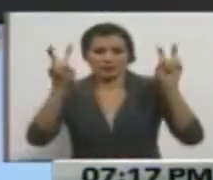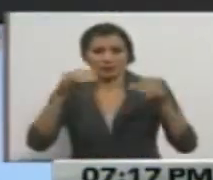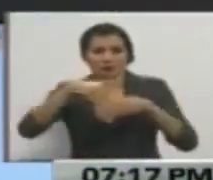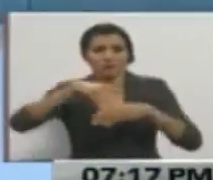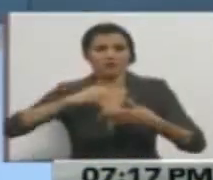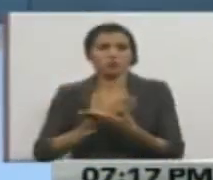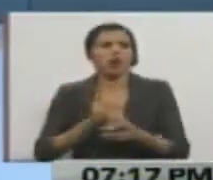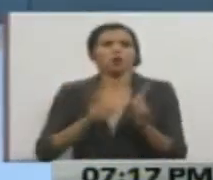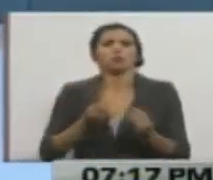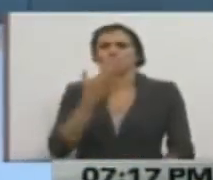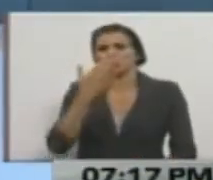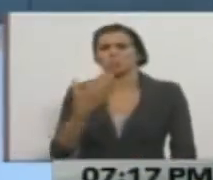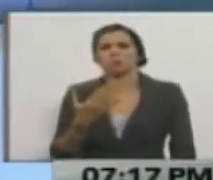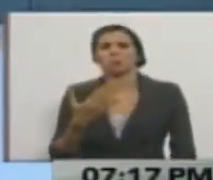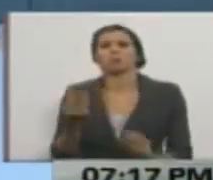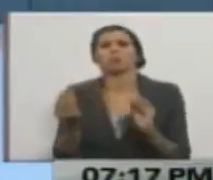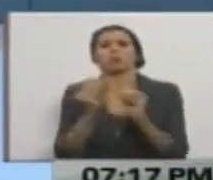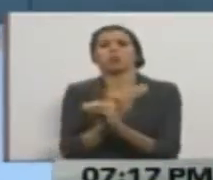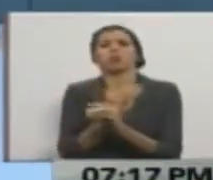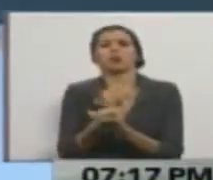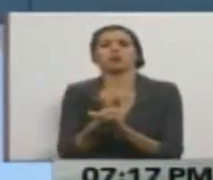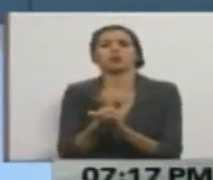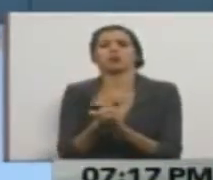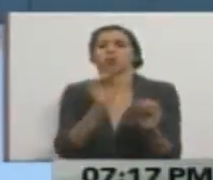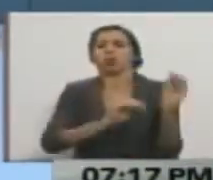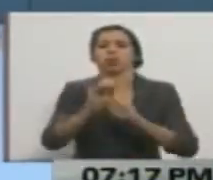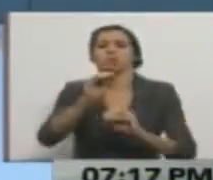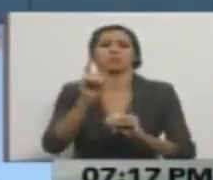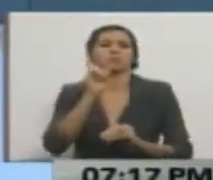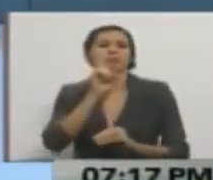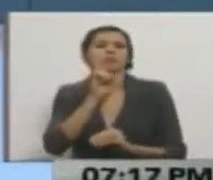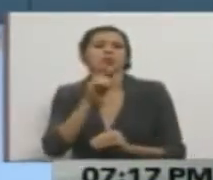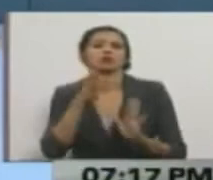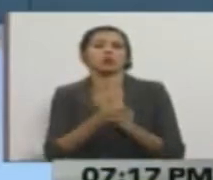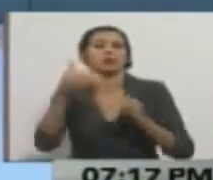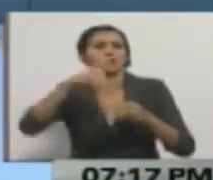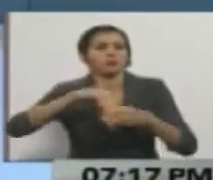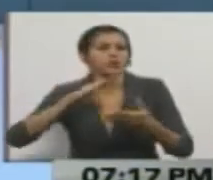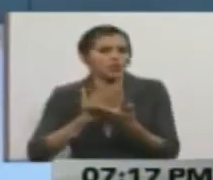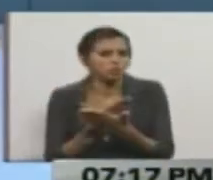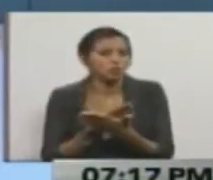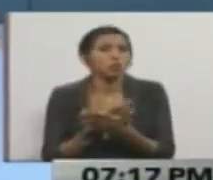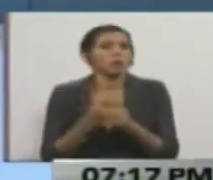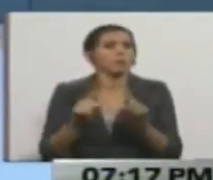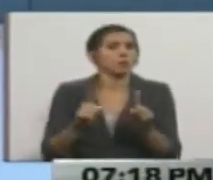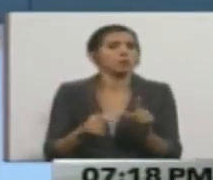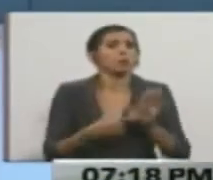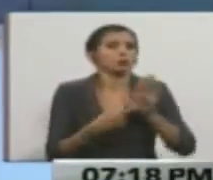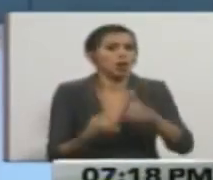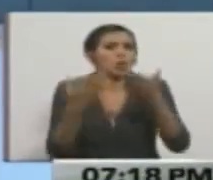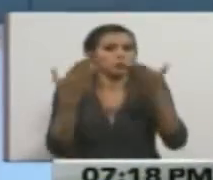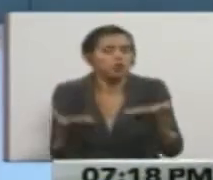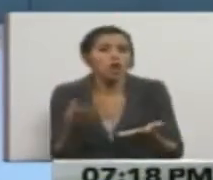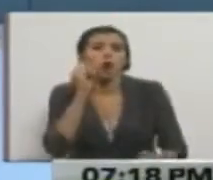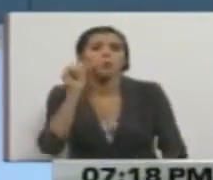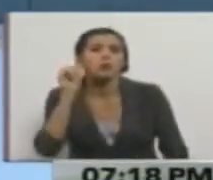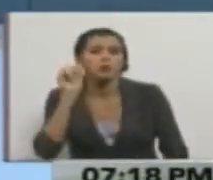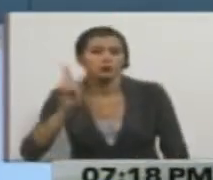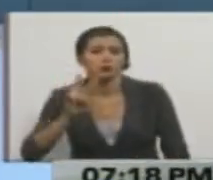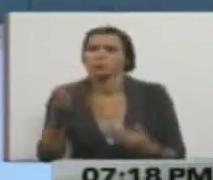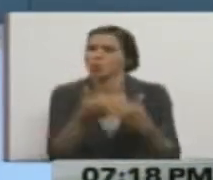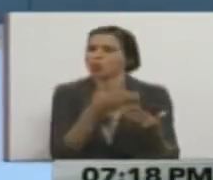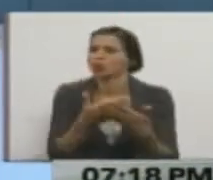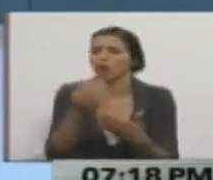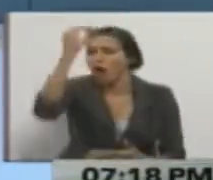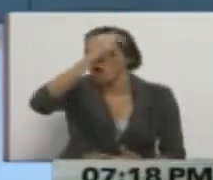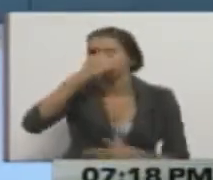Y por eso queremos hoy colocarle a usted venezolano, a usted venezolana, indistintamente del tinte político que usted